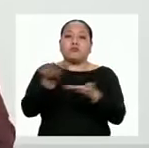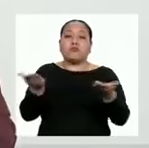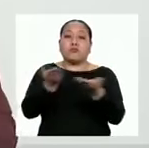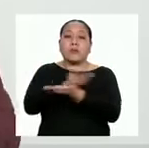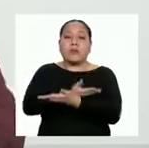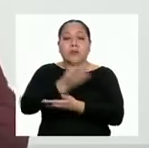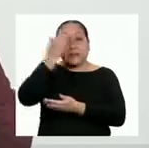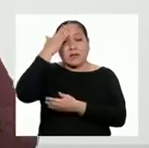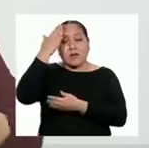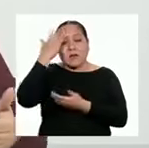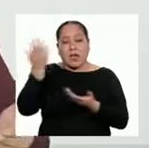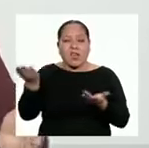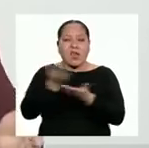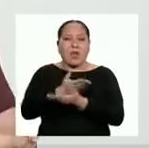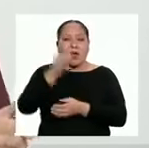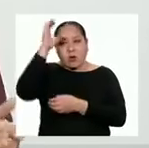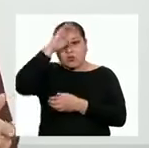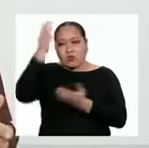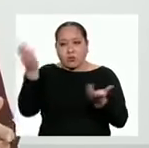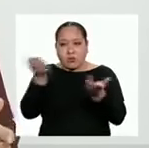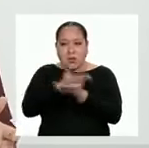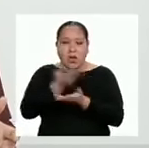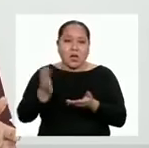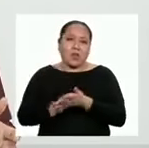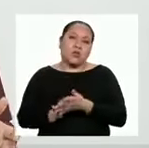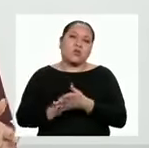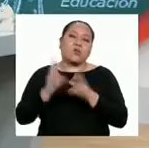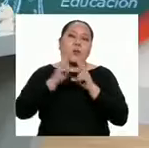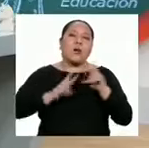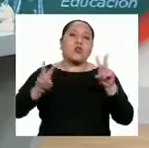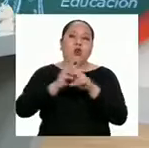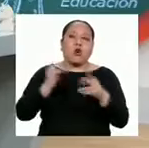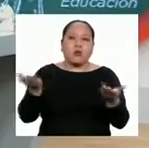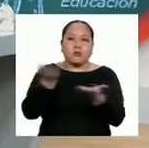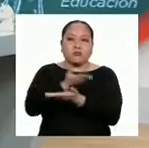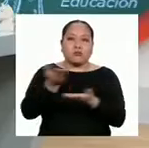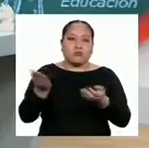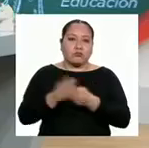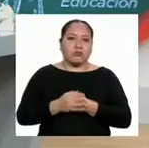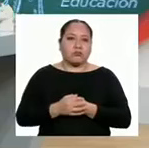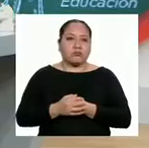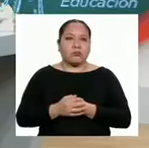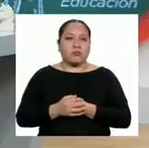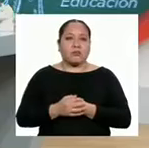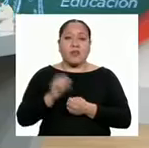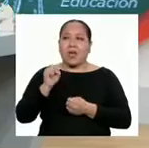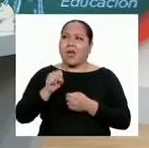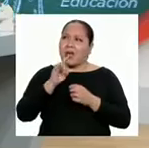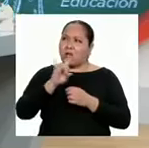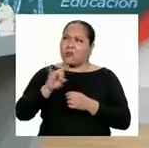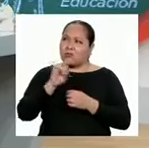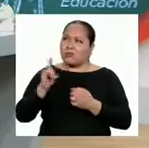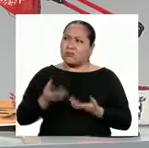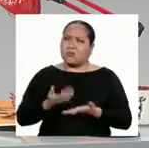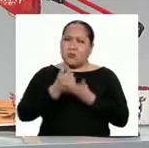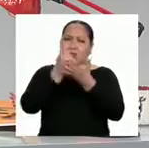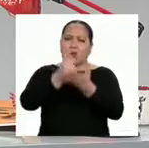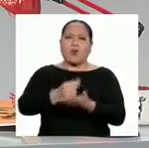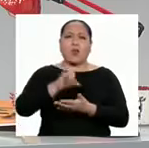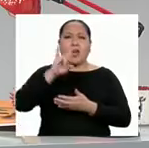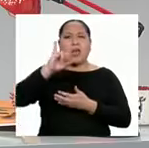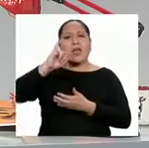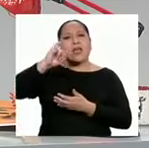y valores entre diferentes grupos culturales. ¡Qué útil puede ser la interculturalidad en